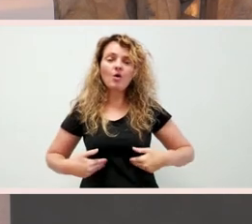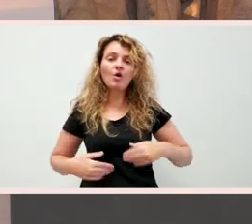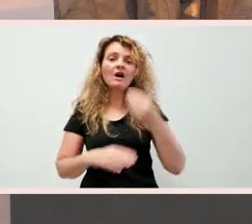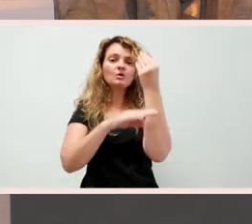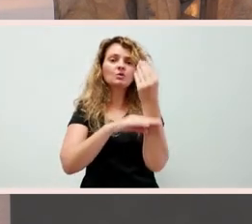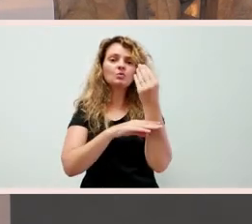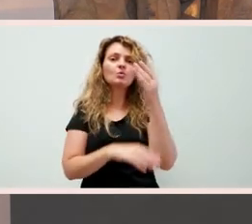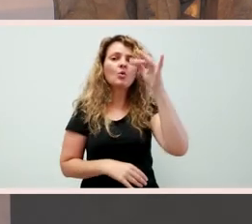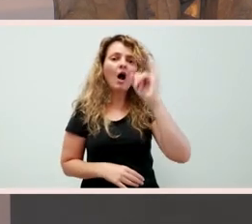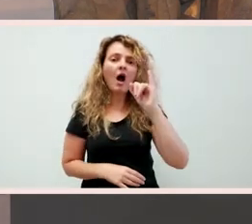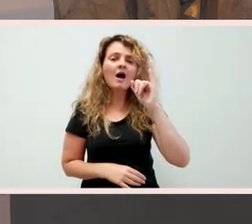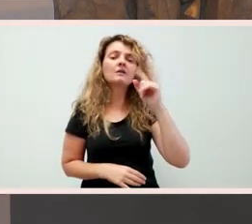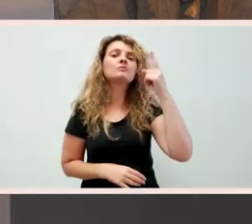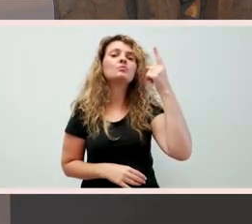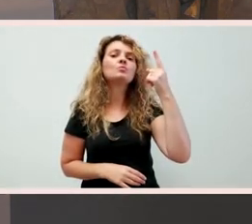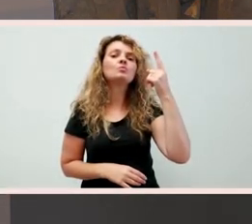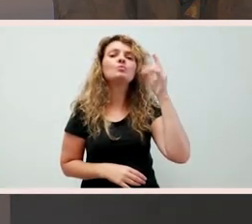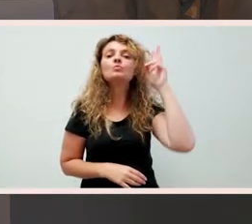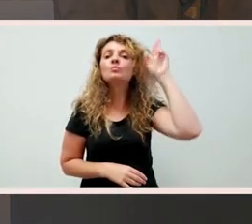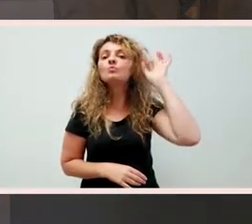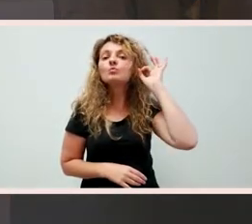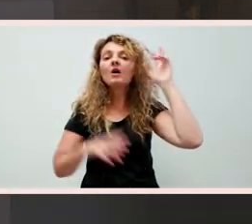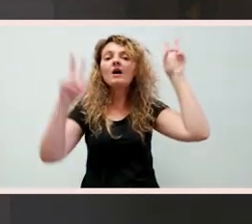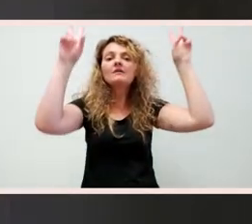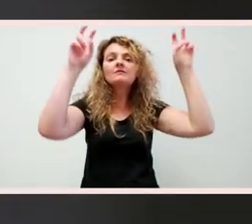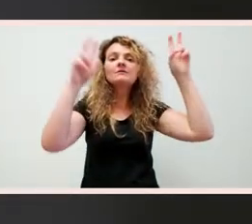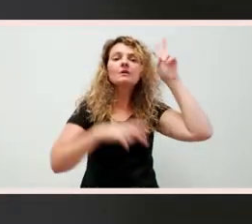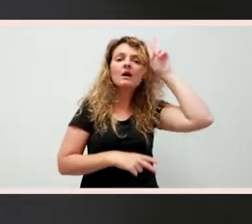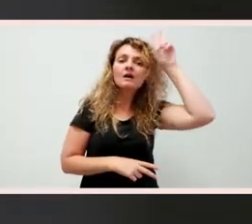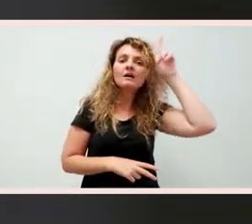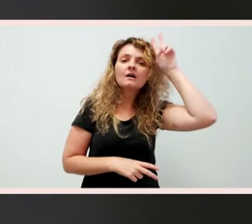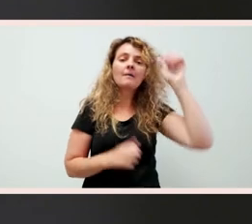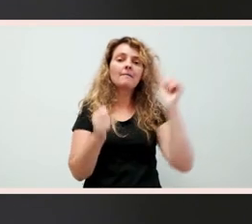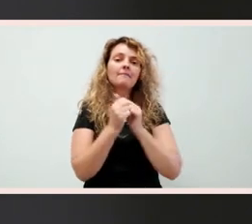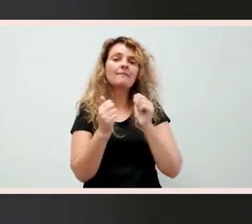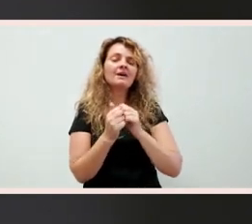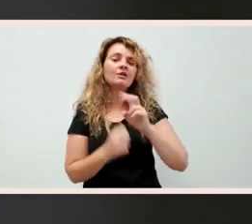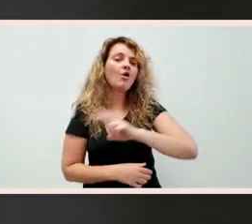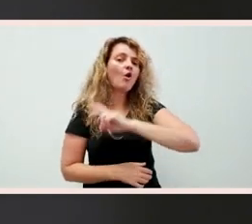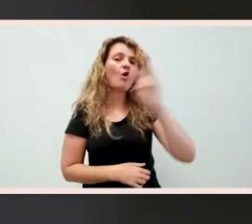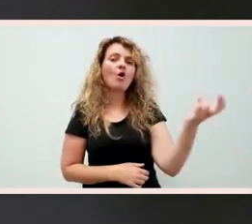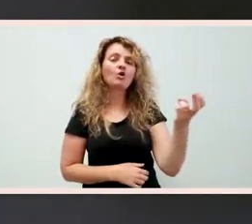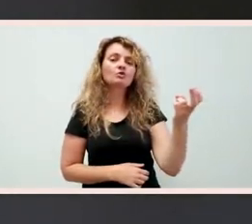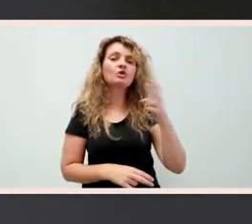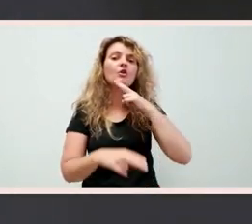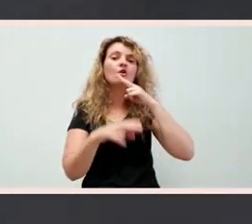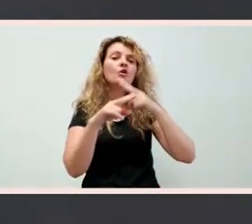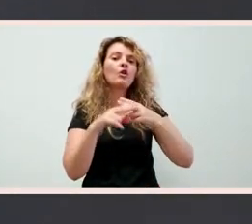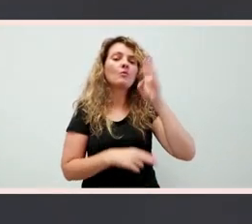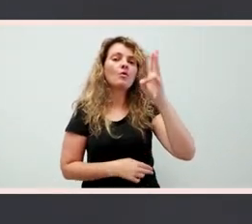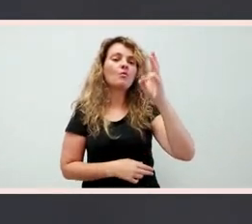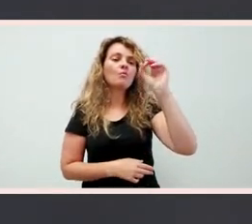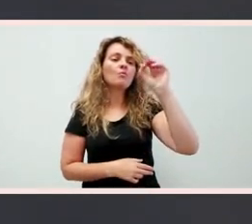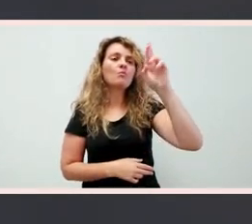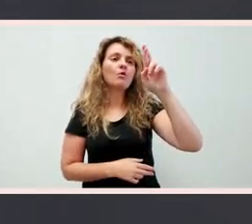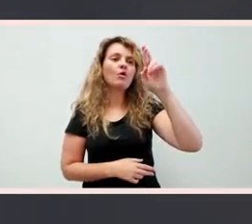temos unha escultura dunha muller indíxena, de unha indíxena mexicana, feita noutro material que nada